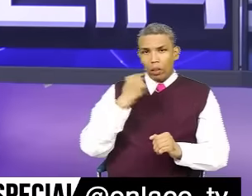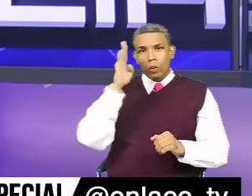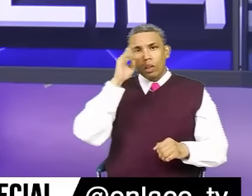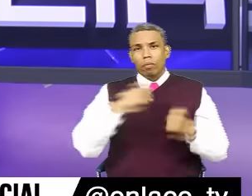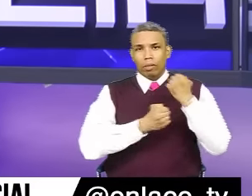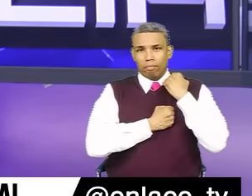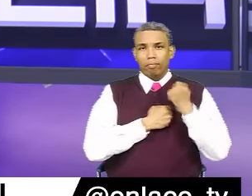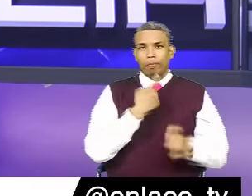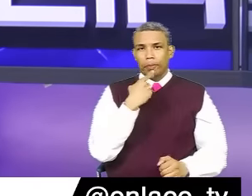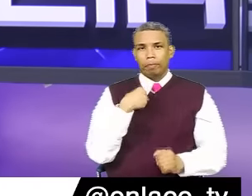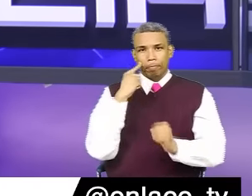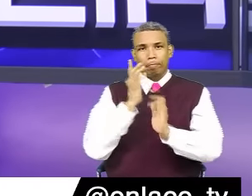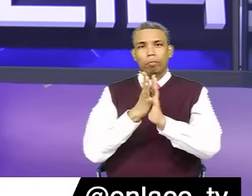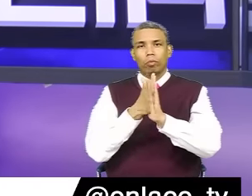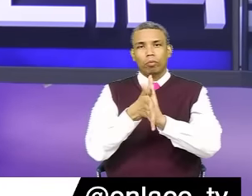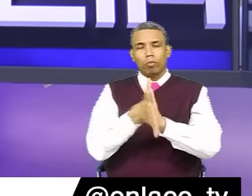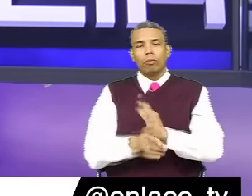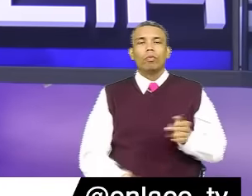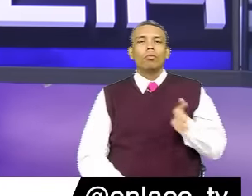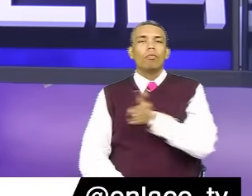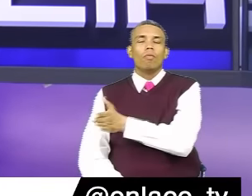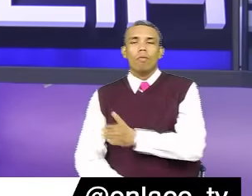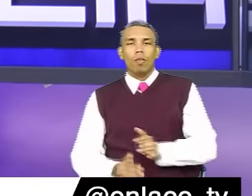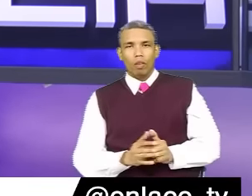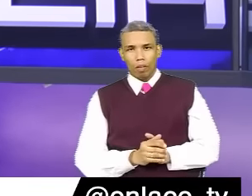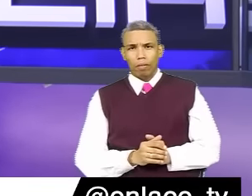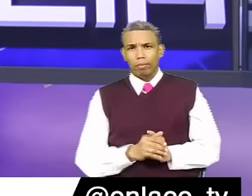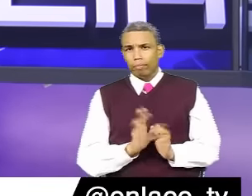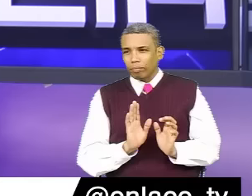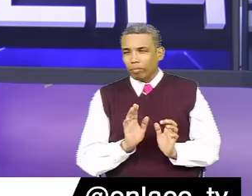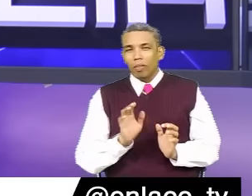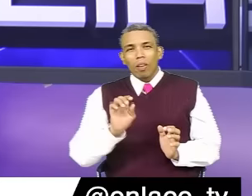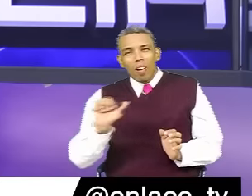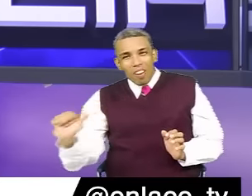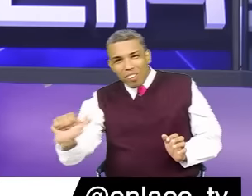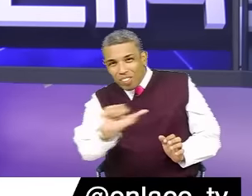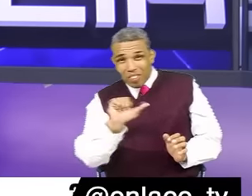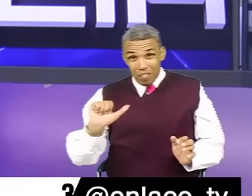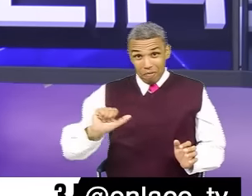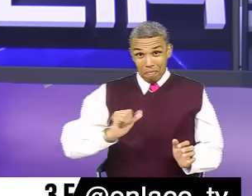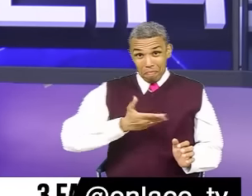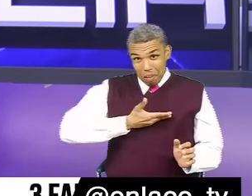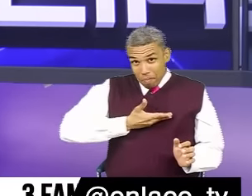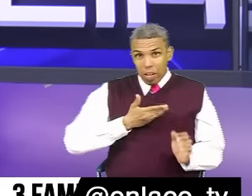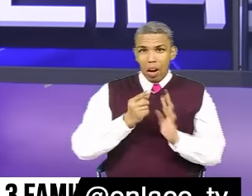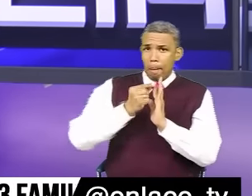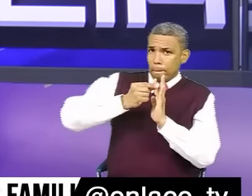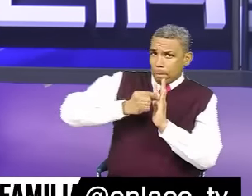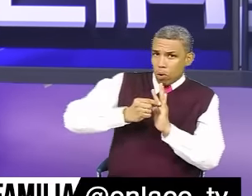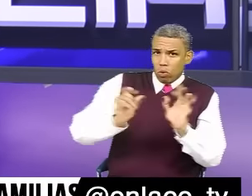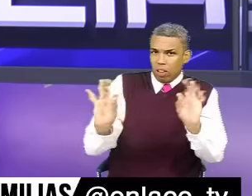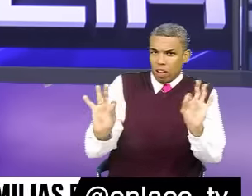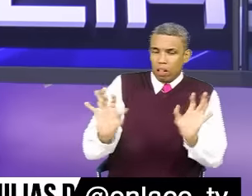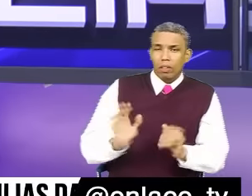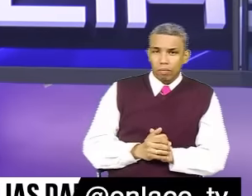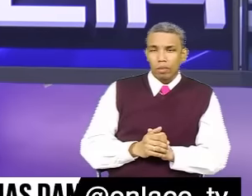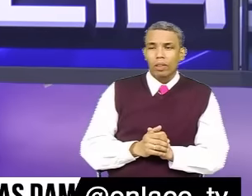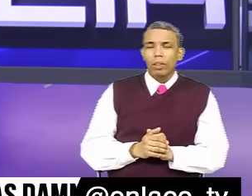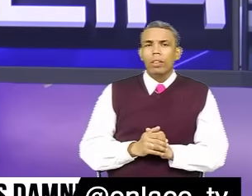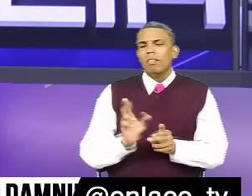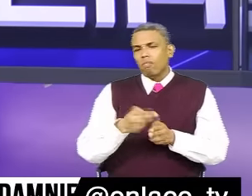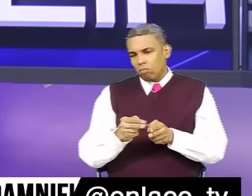otras informaciones, madres comunitarias mejor anuncian que se irán a paro este jueves y viernes para que se haga efectiva